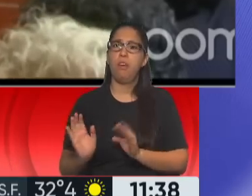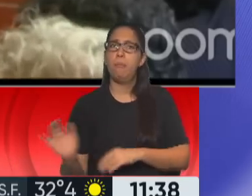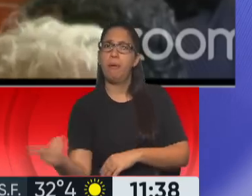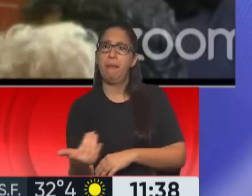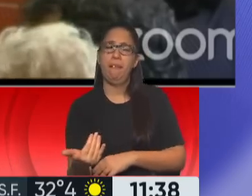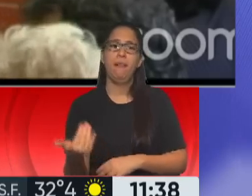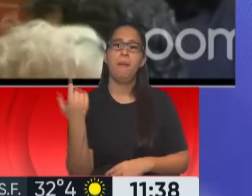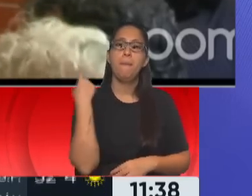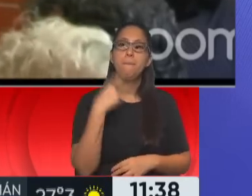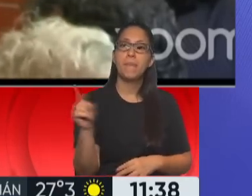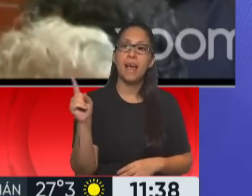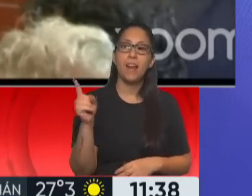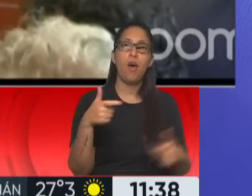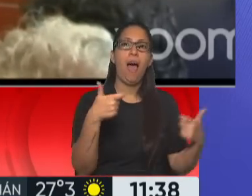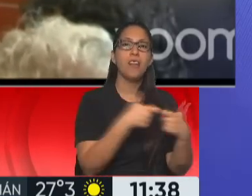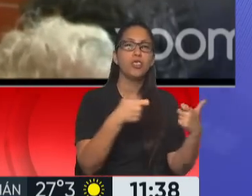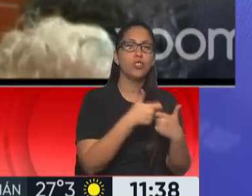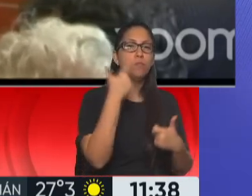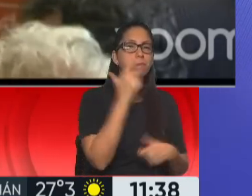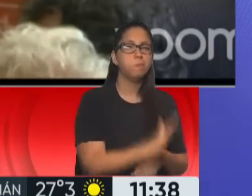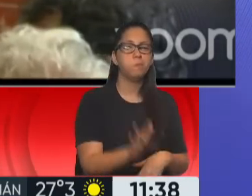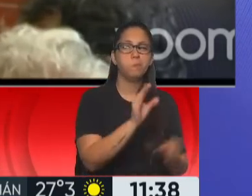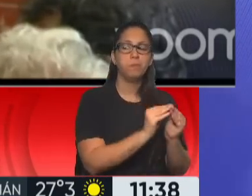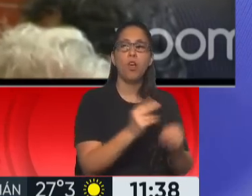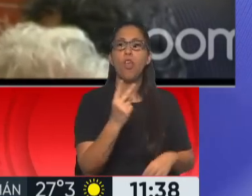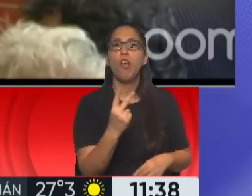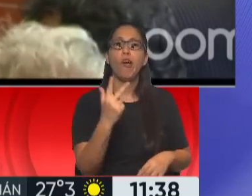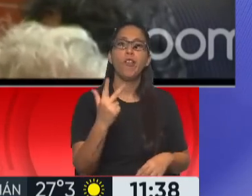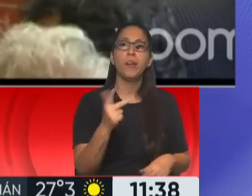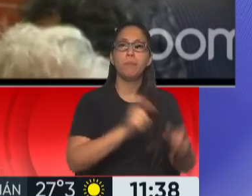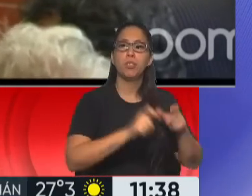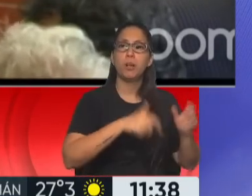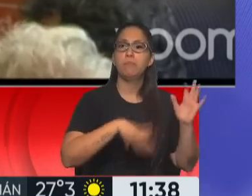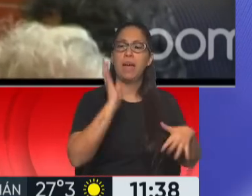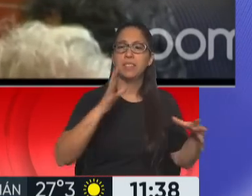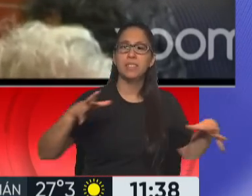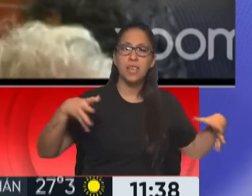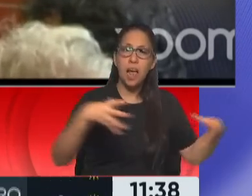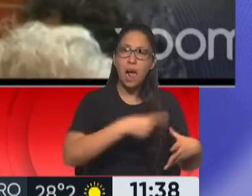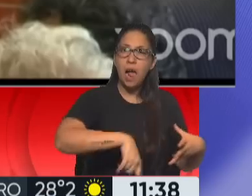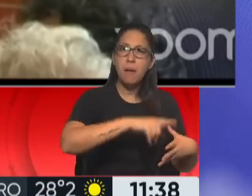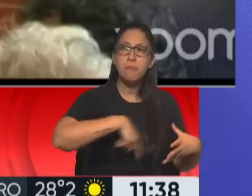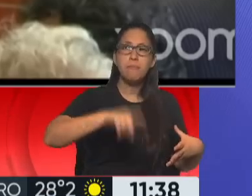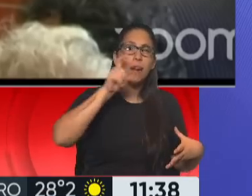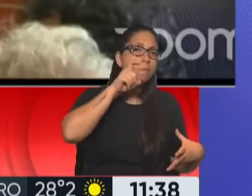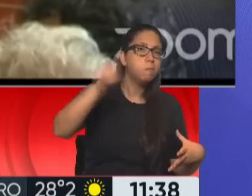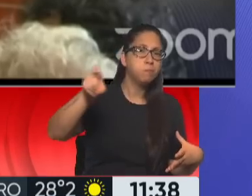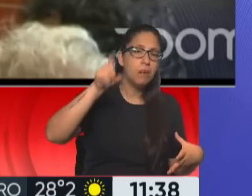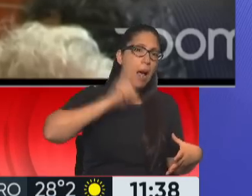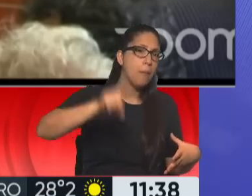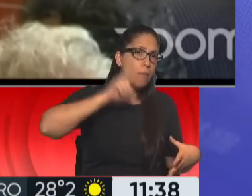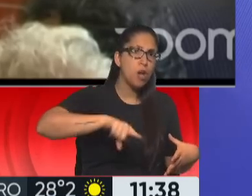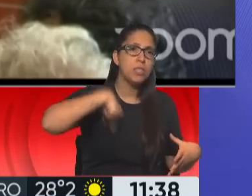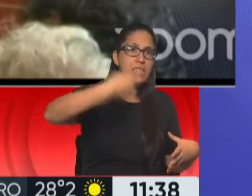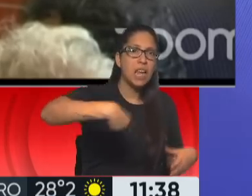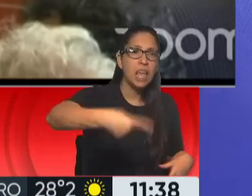lo que requiere la asociación ilícita, es que se unan 2 o 3, más de 2 personas para cometer un delito que tiene que tener